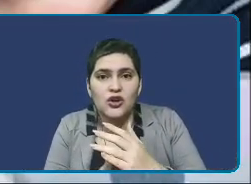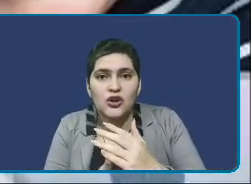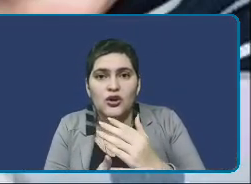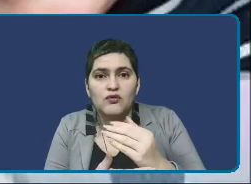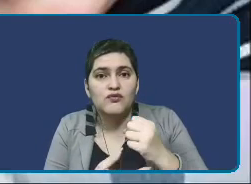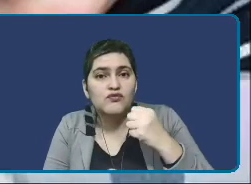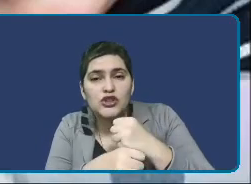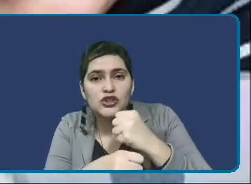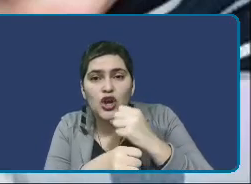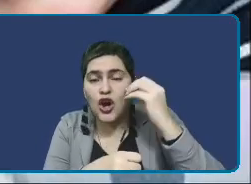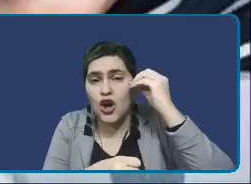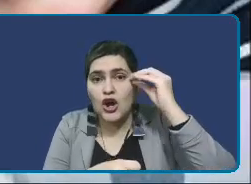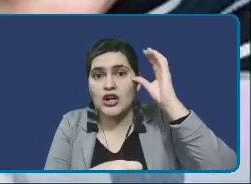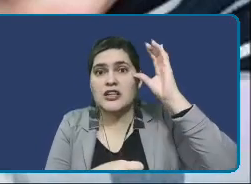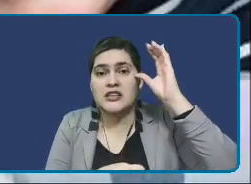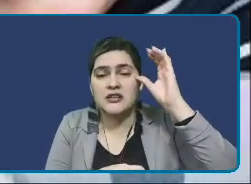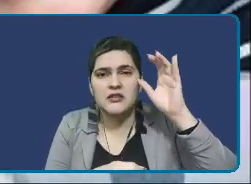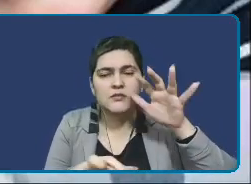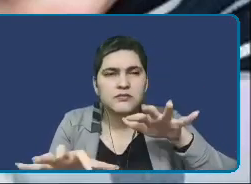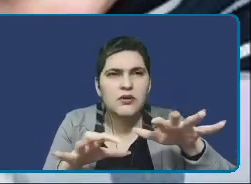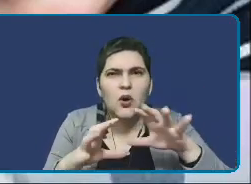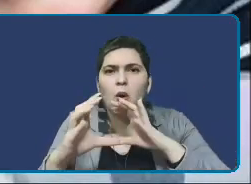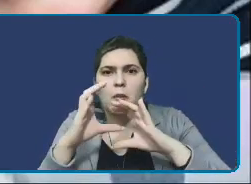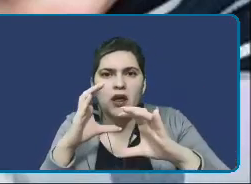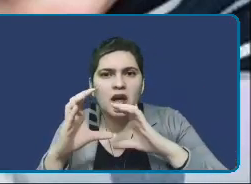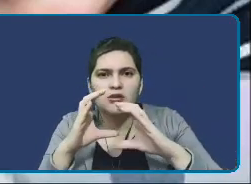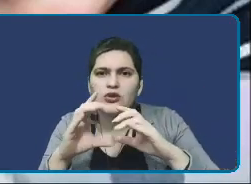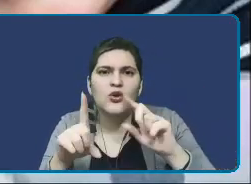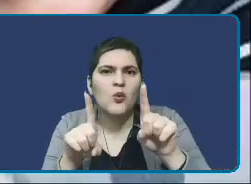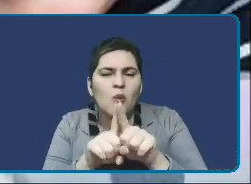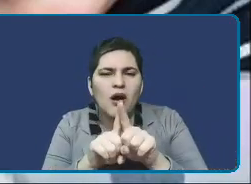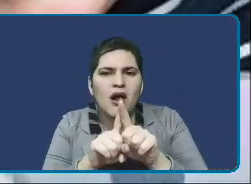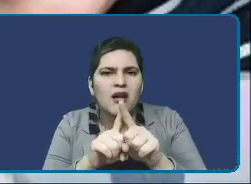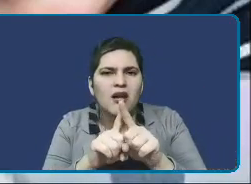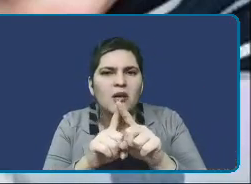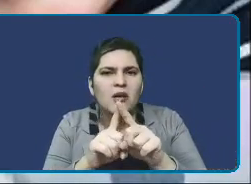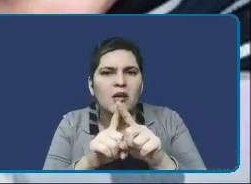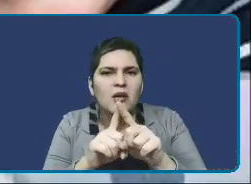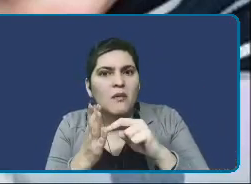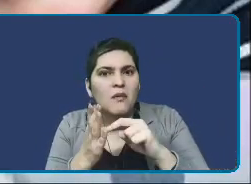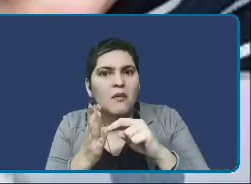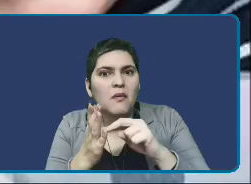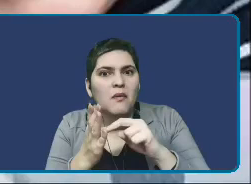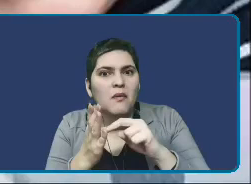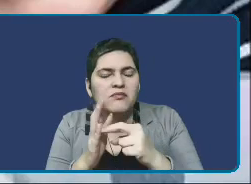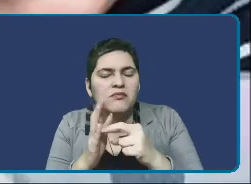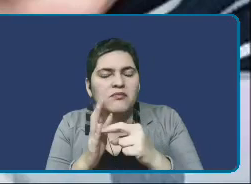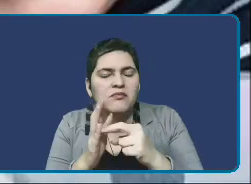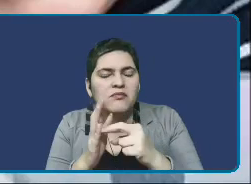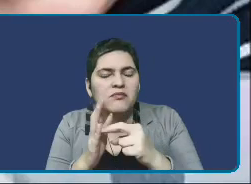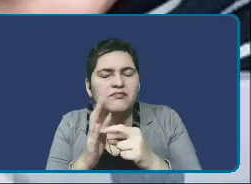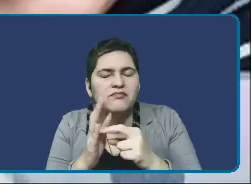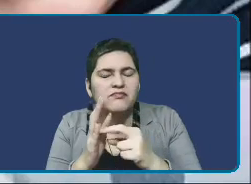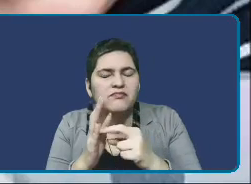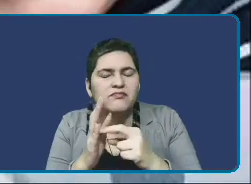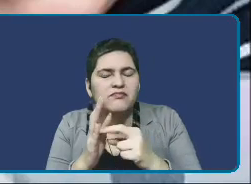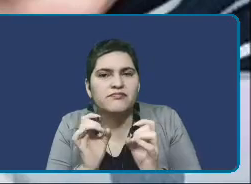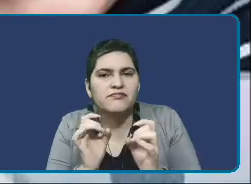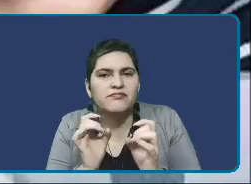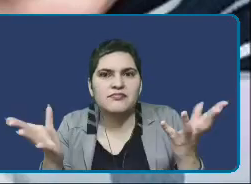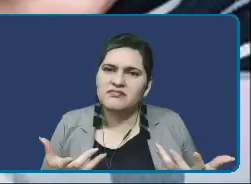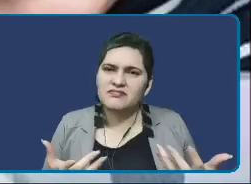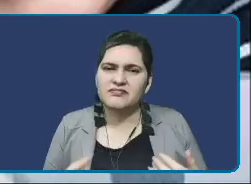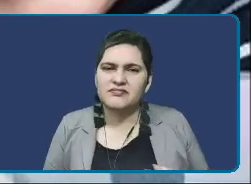funciones de comunicación también se van a alterar, obviamente porque lo estoy pasando mal además, ¿ya? Entonces, en el